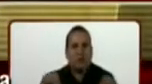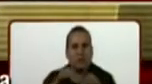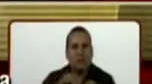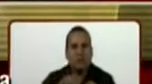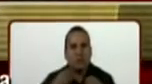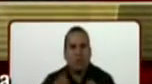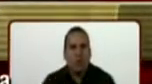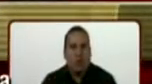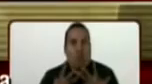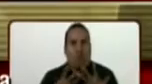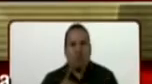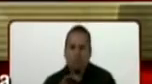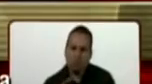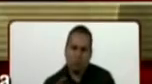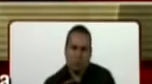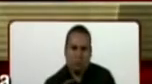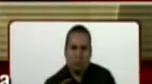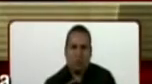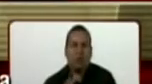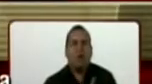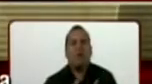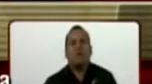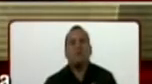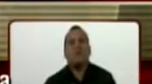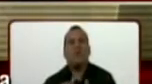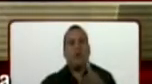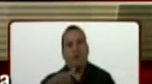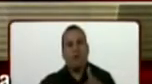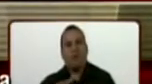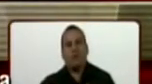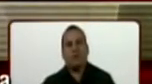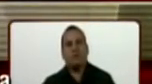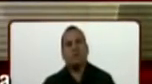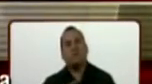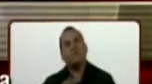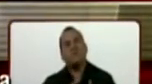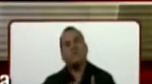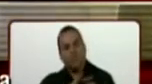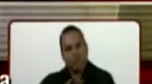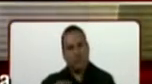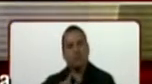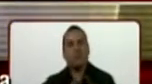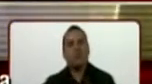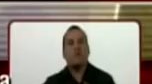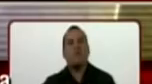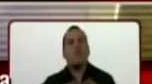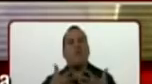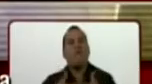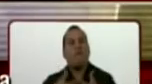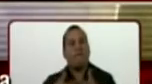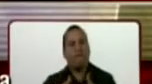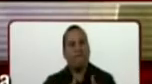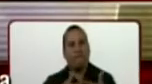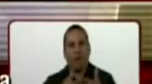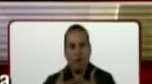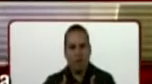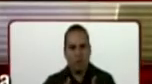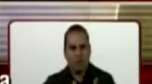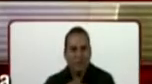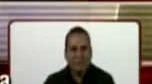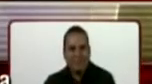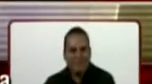alarma respecto al evento electoral. A su pregunta sobre la maquinaria le quiero decir que viene marchando muy bien,